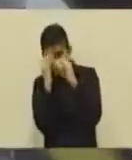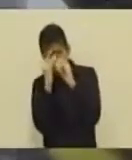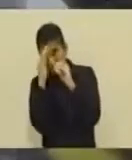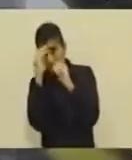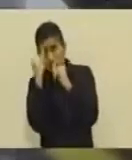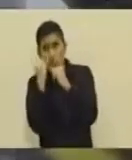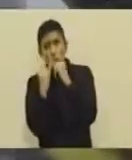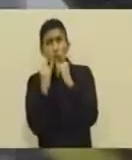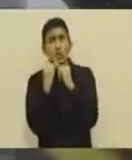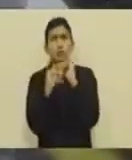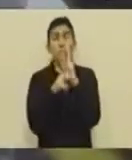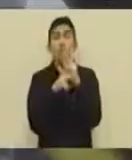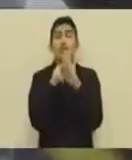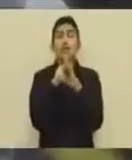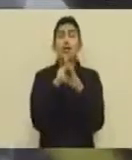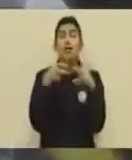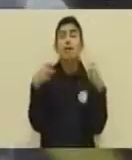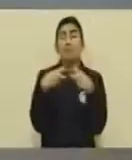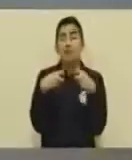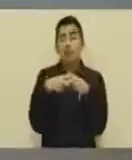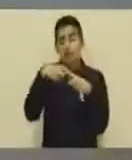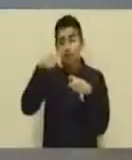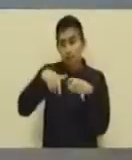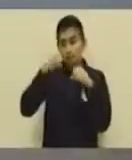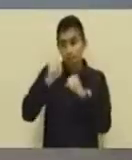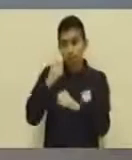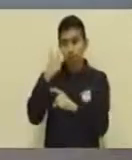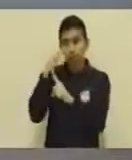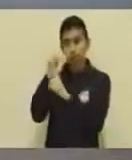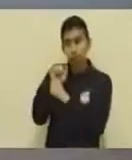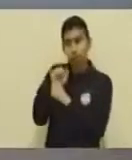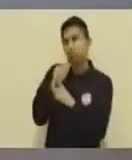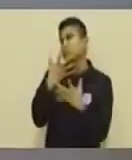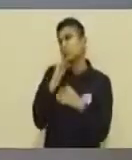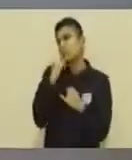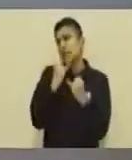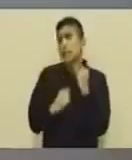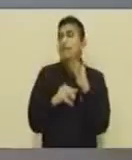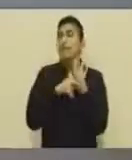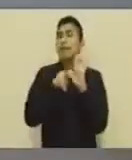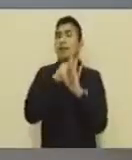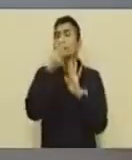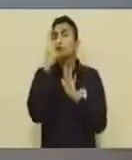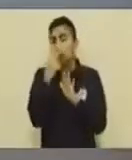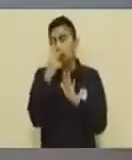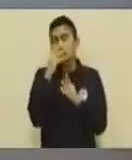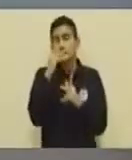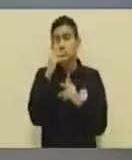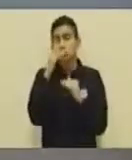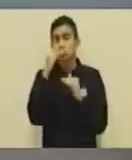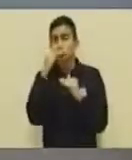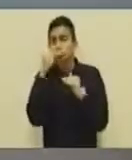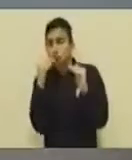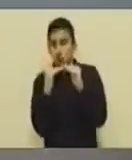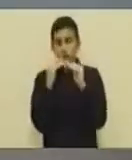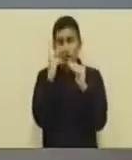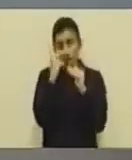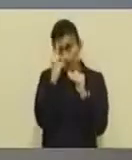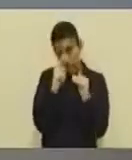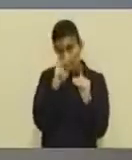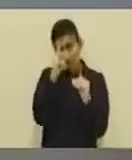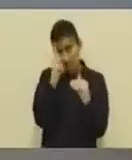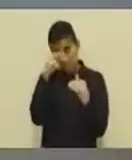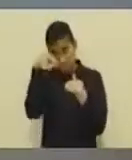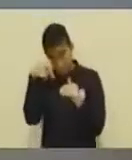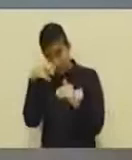en el último nivel de energía. Aquí vamos a ver que el último nivel de energía es el nivel 2 con los subniveles S y P, en donde